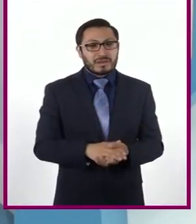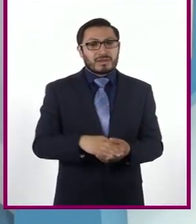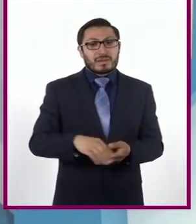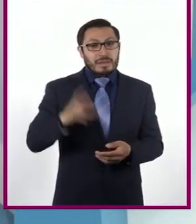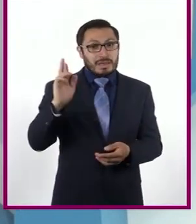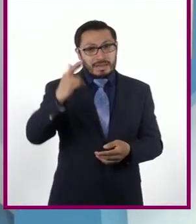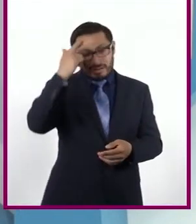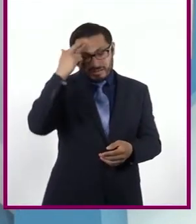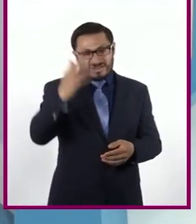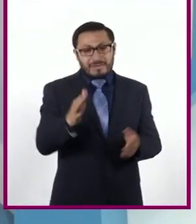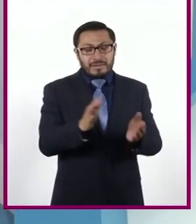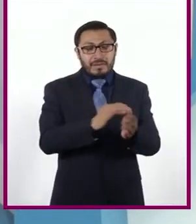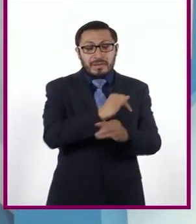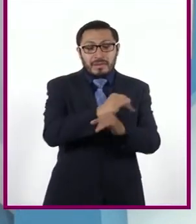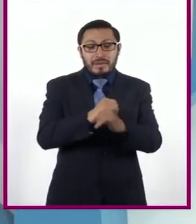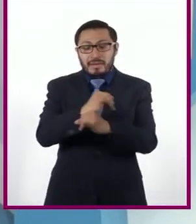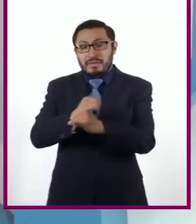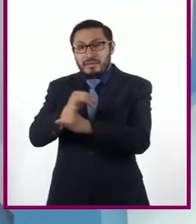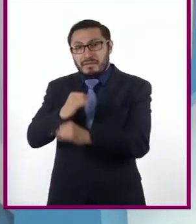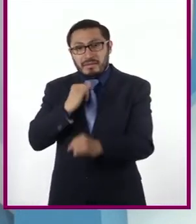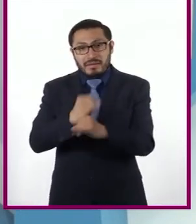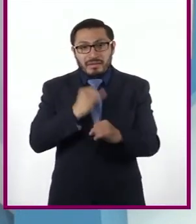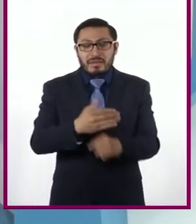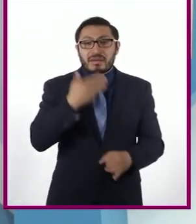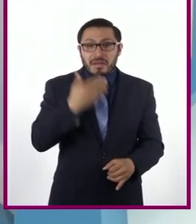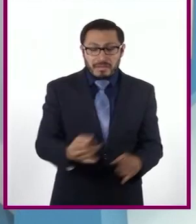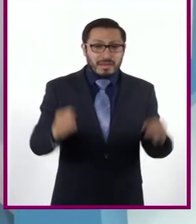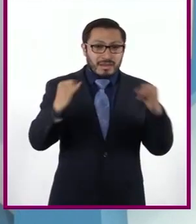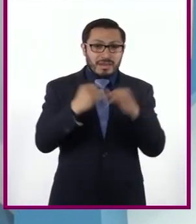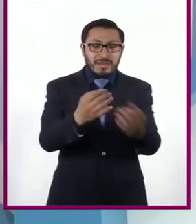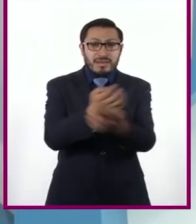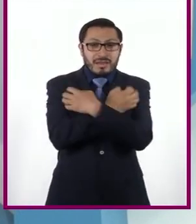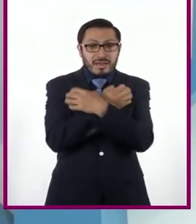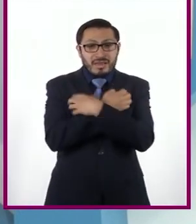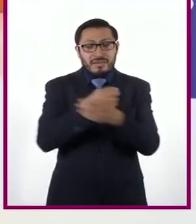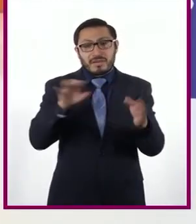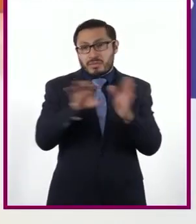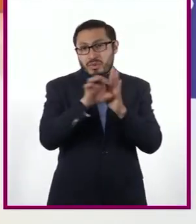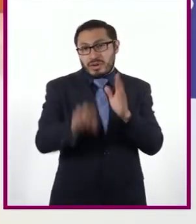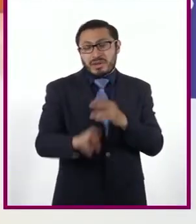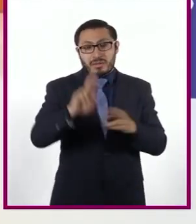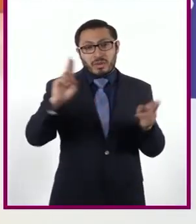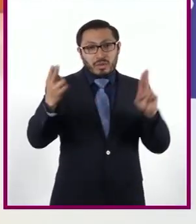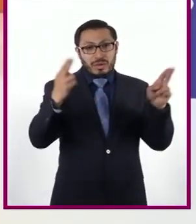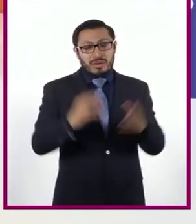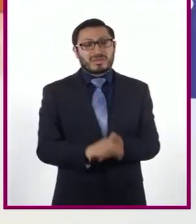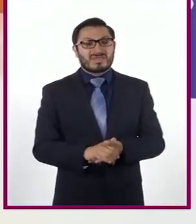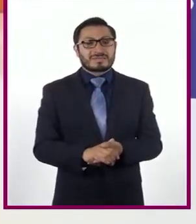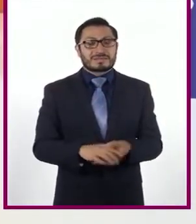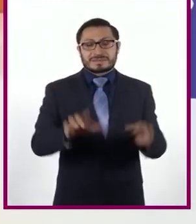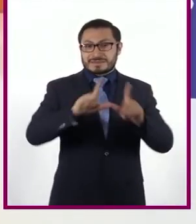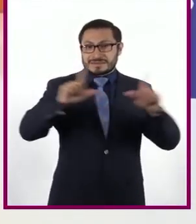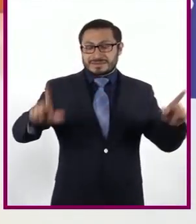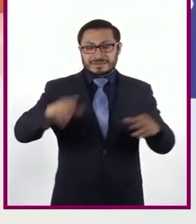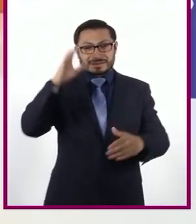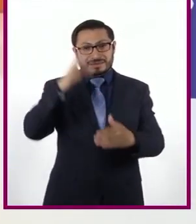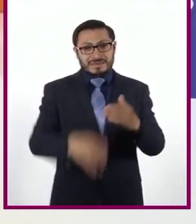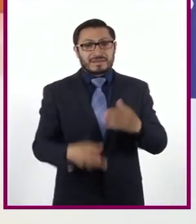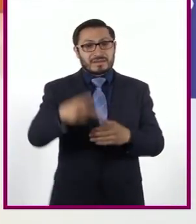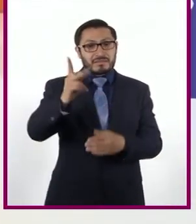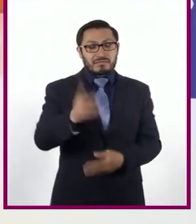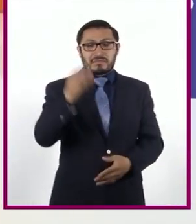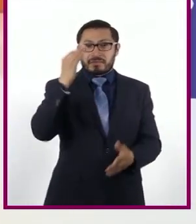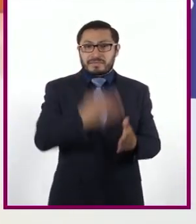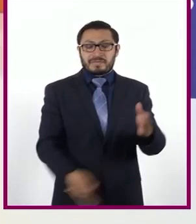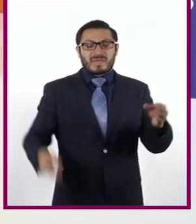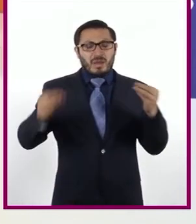páginas confiables respaldadas por una institución educativa como universidades. ¡Listo! Terminamos, pero aún nos